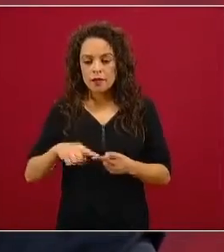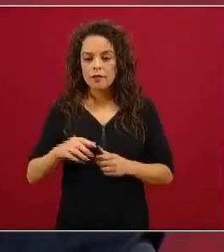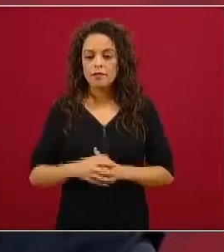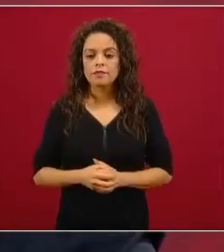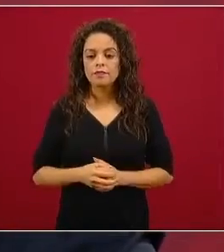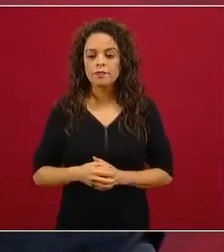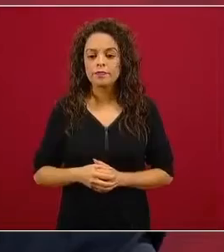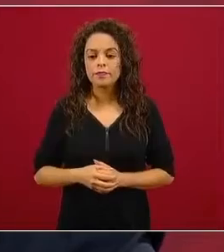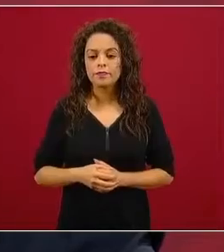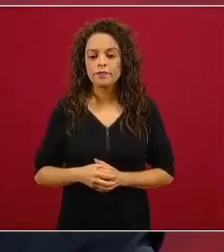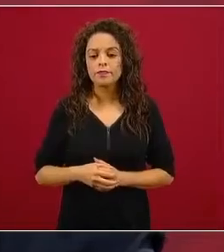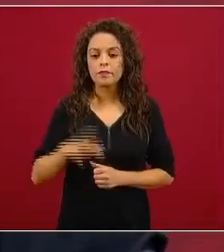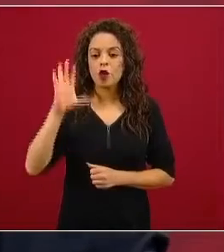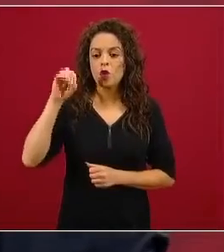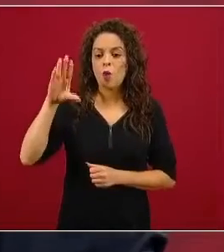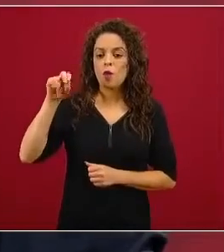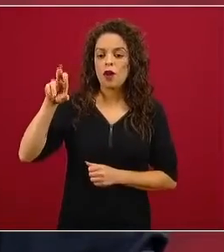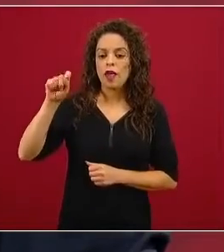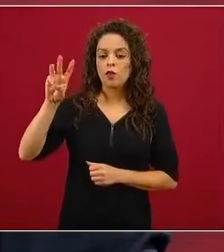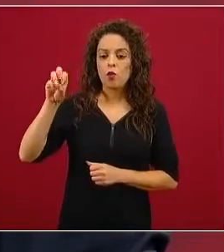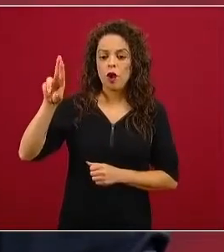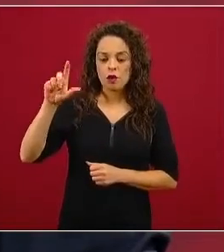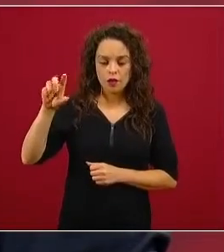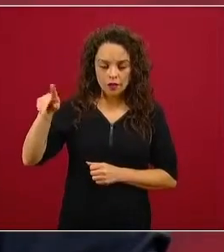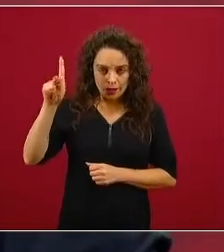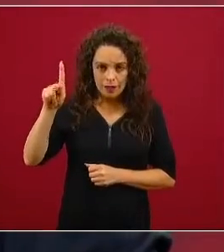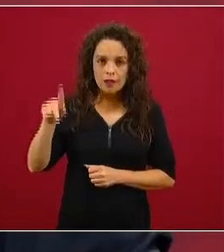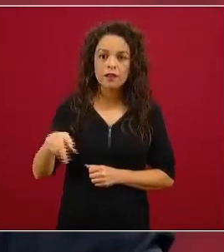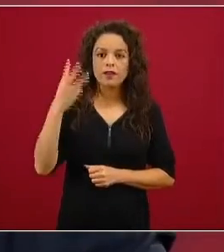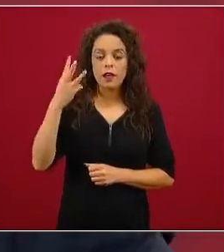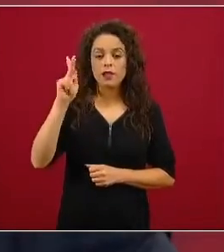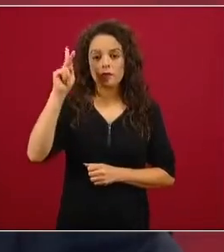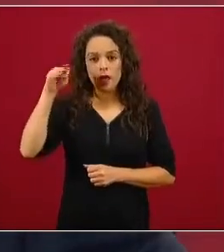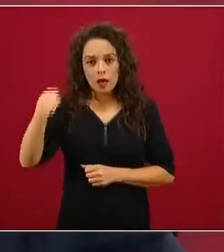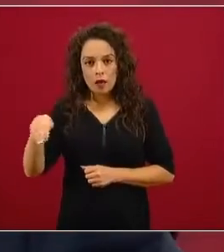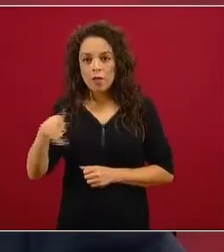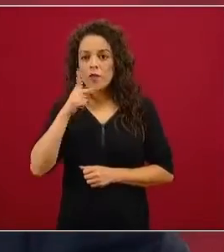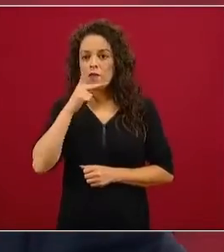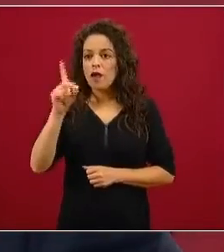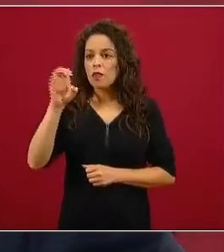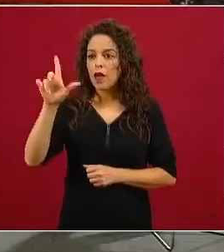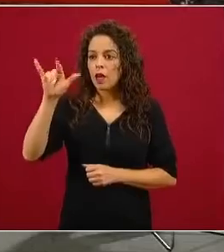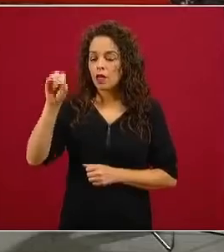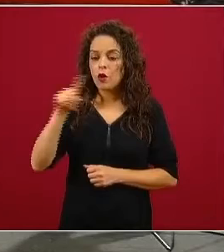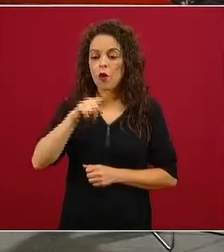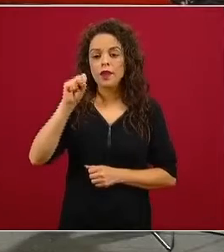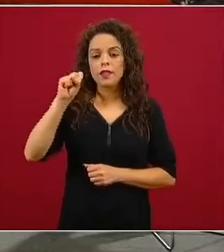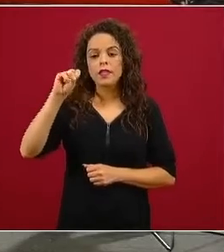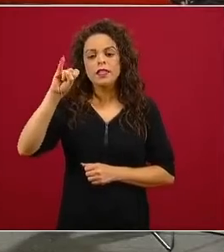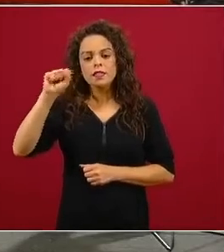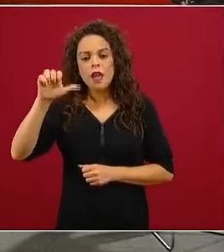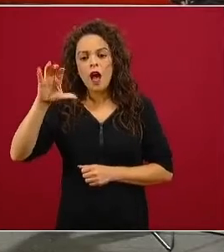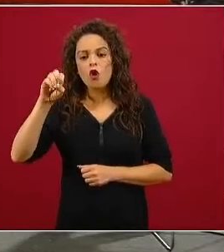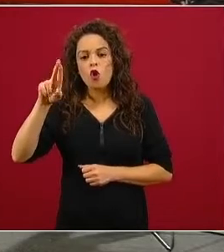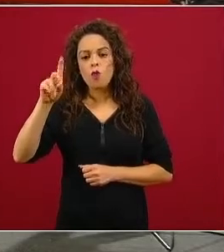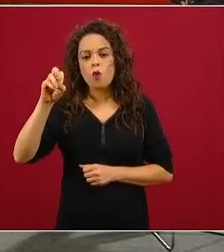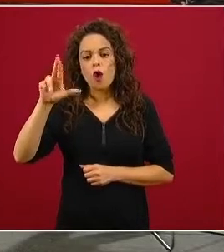Hay varios grupos de radio, CEN México, el grupo ASIR, 88.9